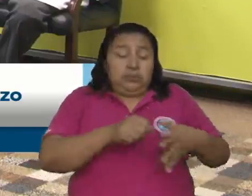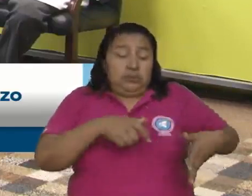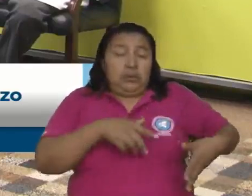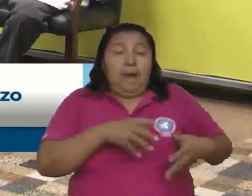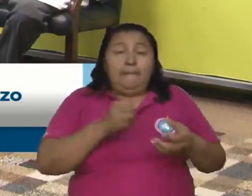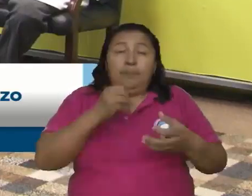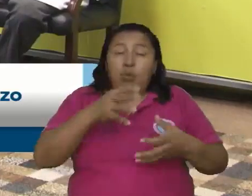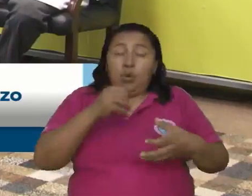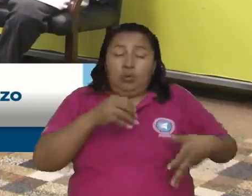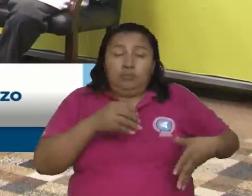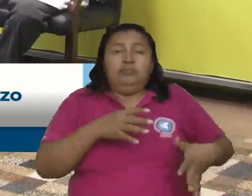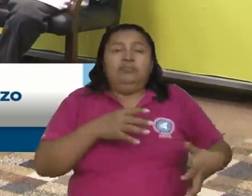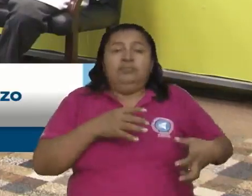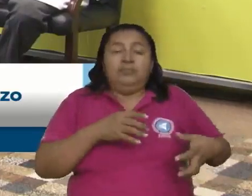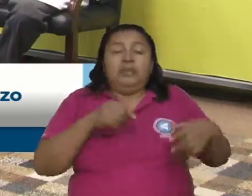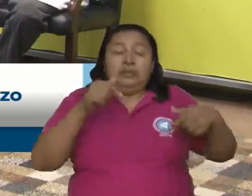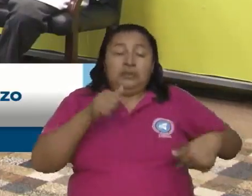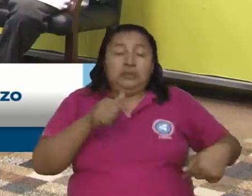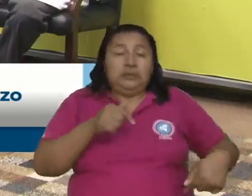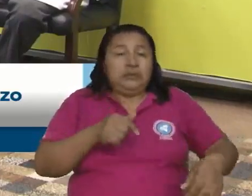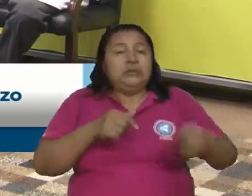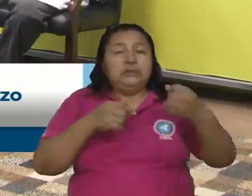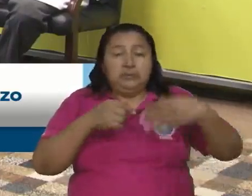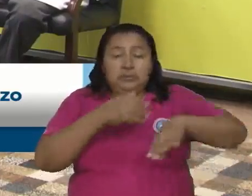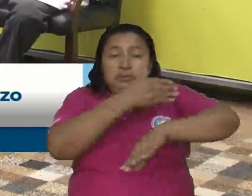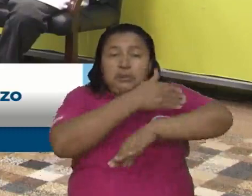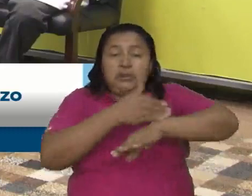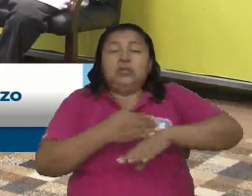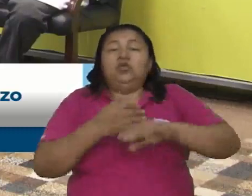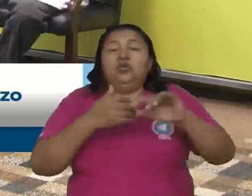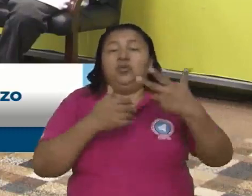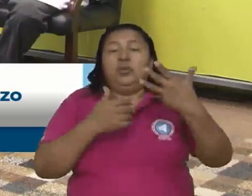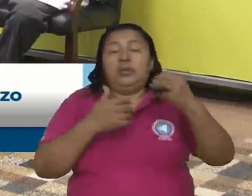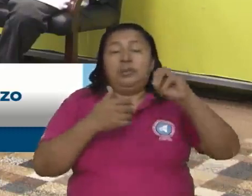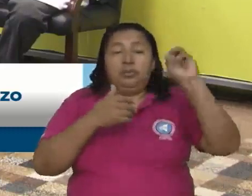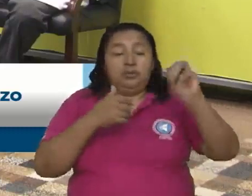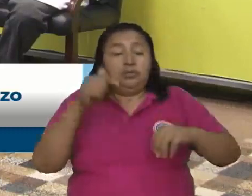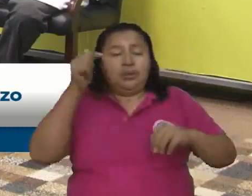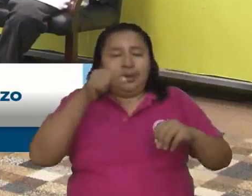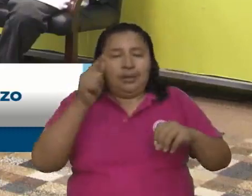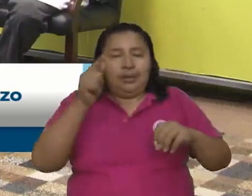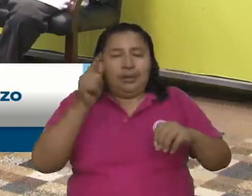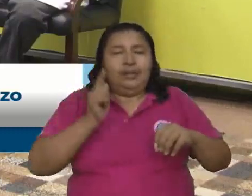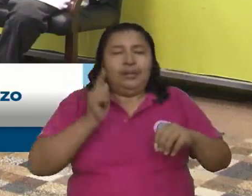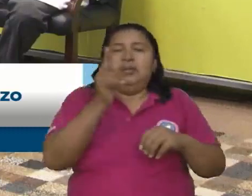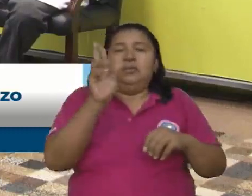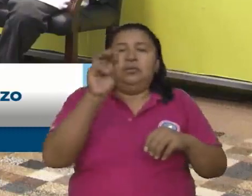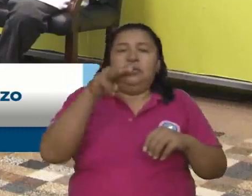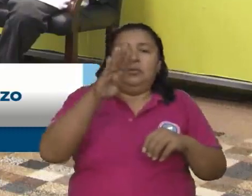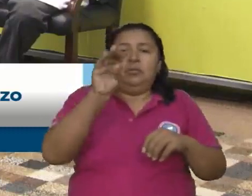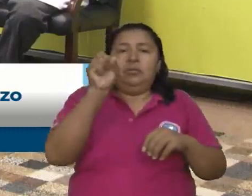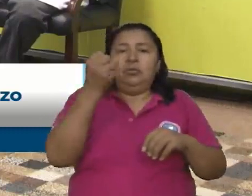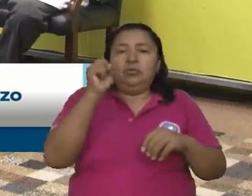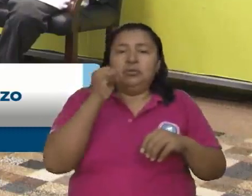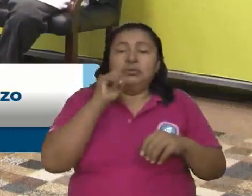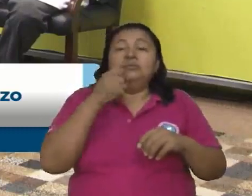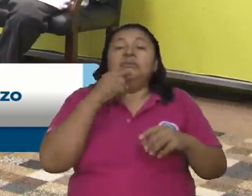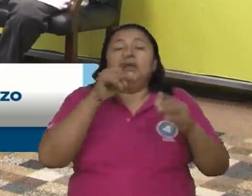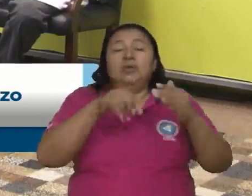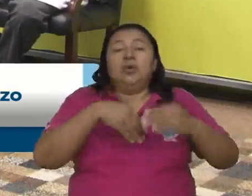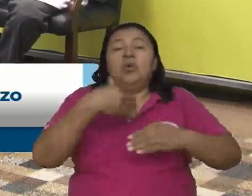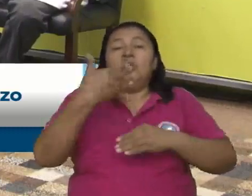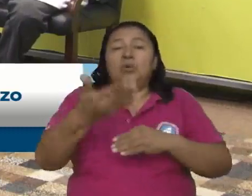izquierdo. Entonces, esa pierna es que en un 90% de las pacientes se presenta la trombosis. Y eso, entonces, ya pasamos a otra etapa